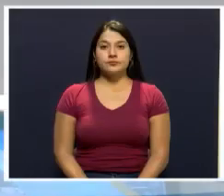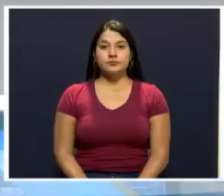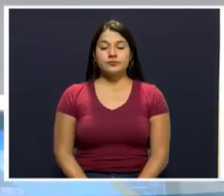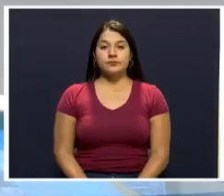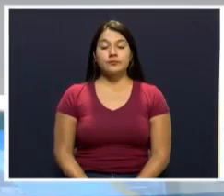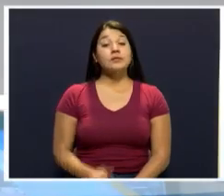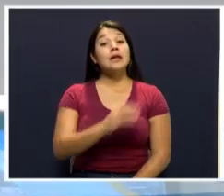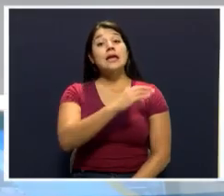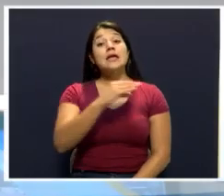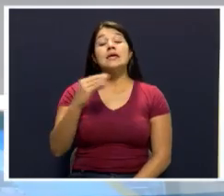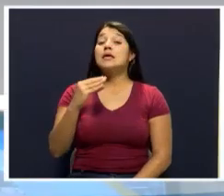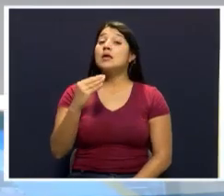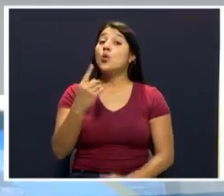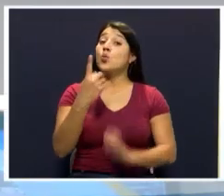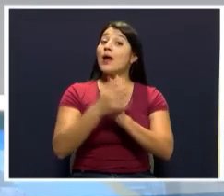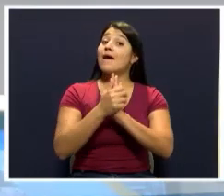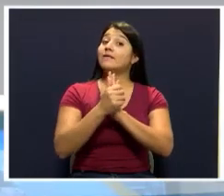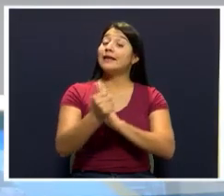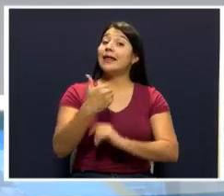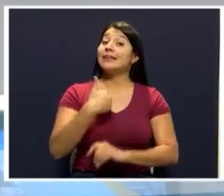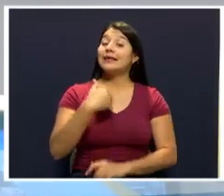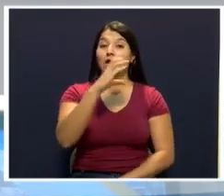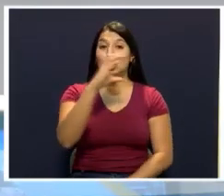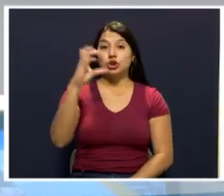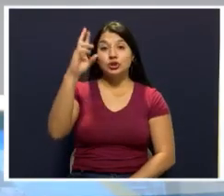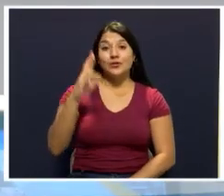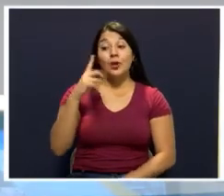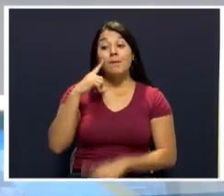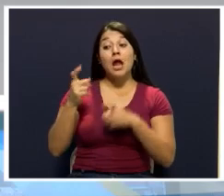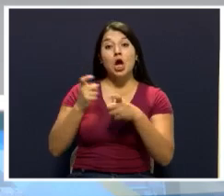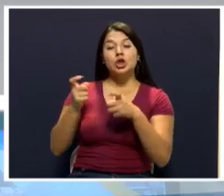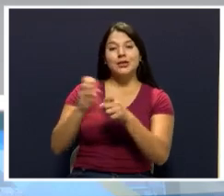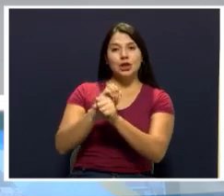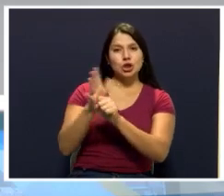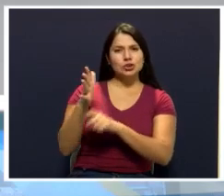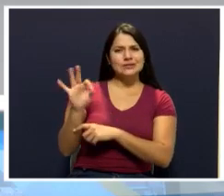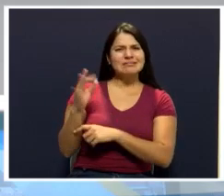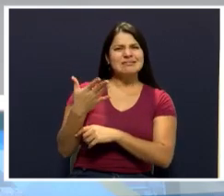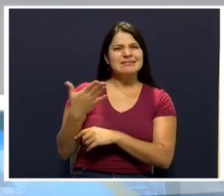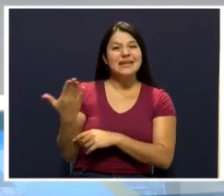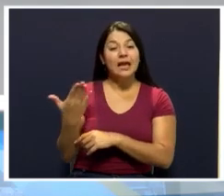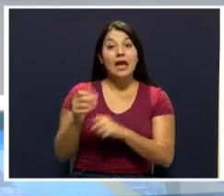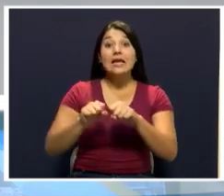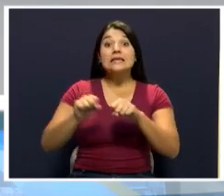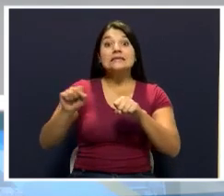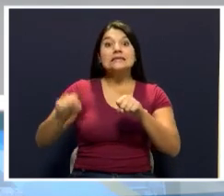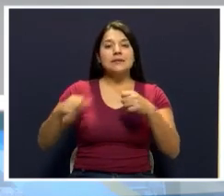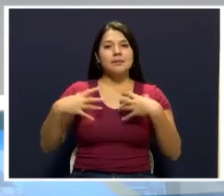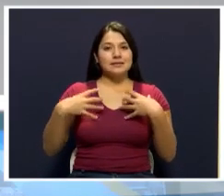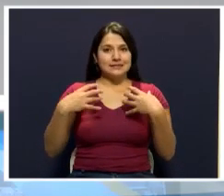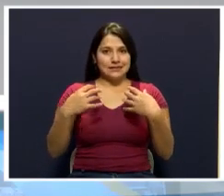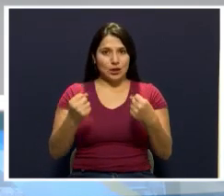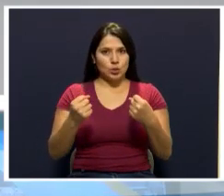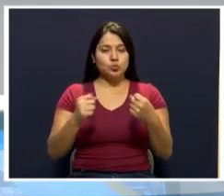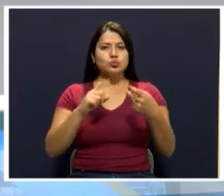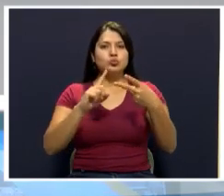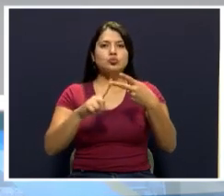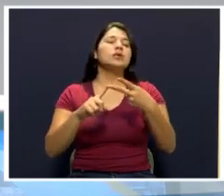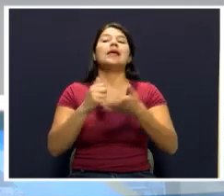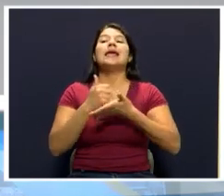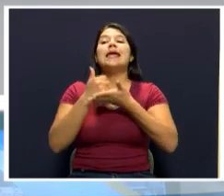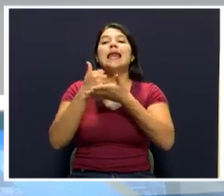Y una de las fortalezas de Costa Rica en la contención del coronavirus es su sistema de salud y el aporte de